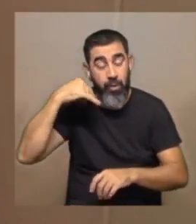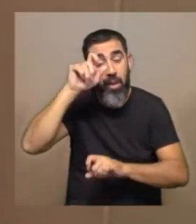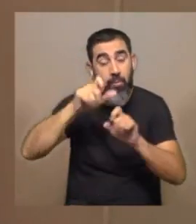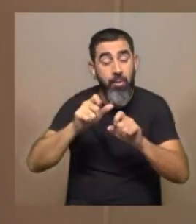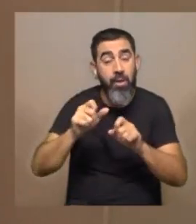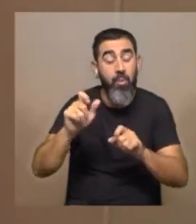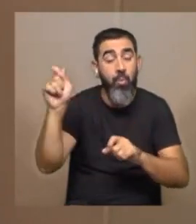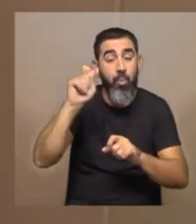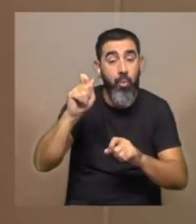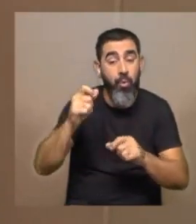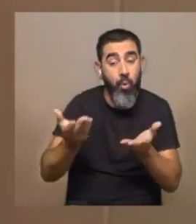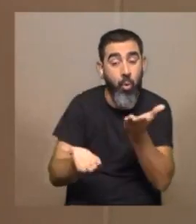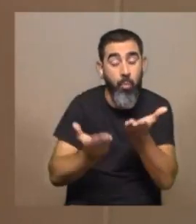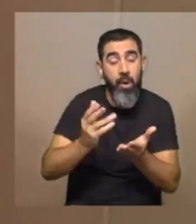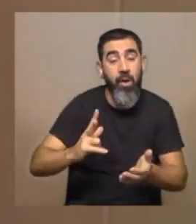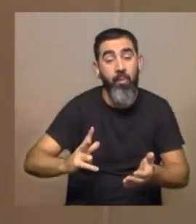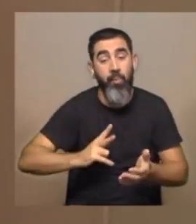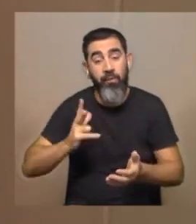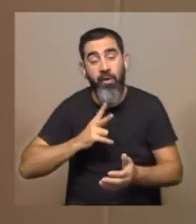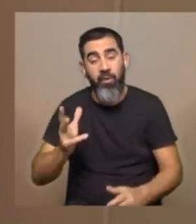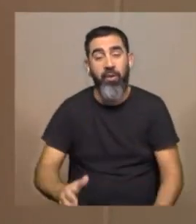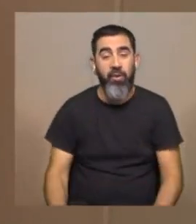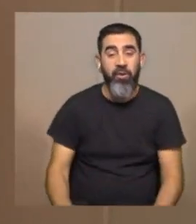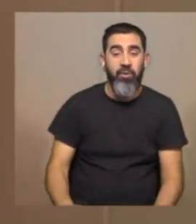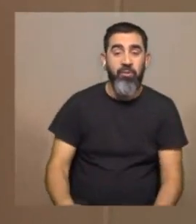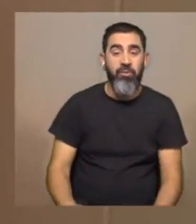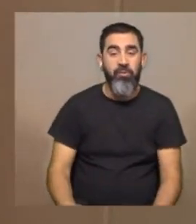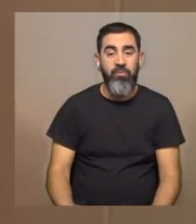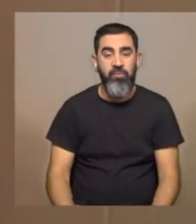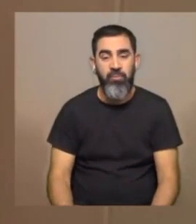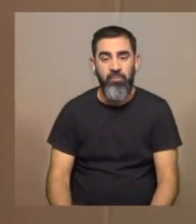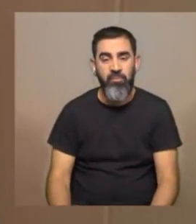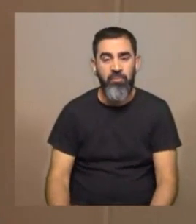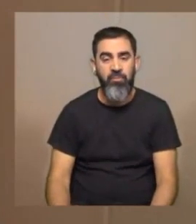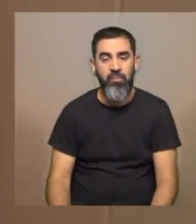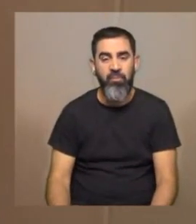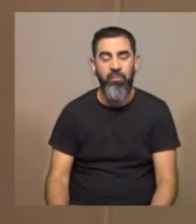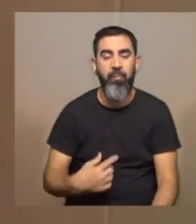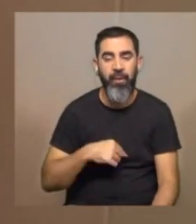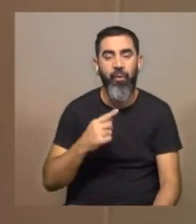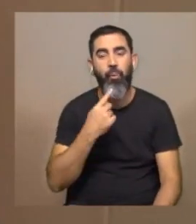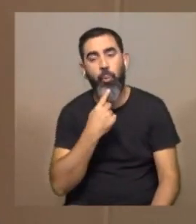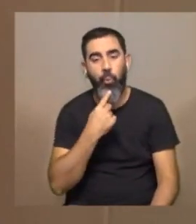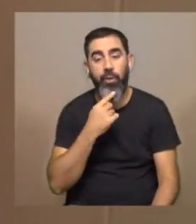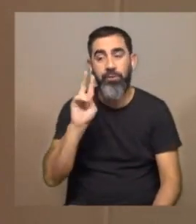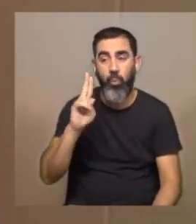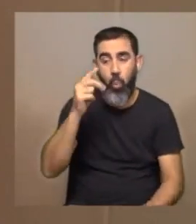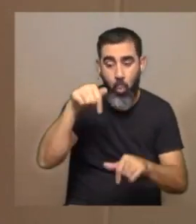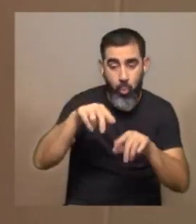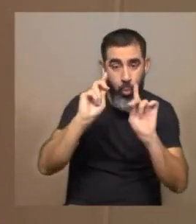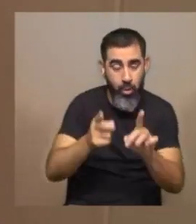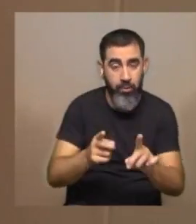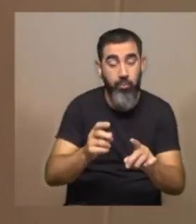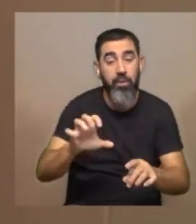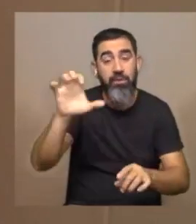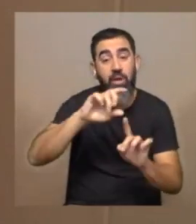atienden en el sector público que entre quienes se atienden en el nivel privado. Pero teníamos duda de si eso representaba Uruguay, porque Cerro